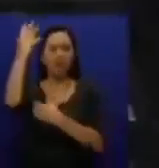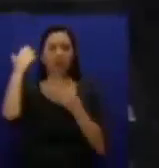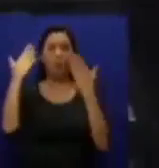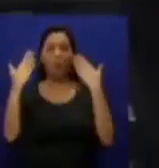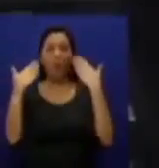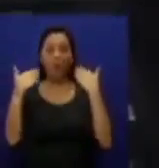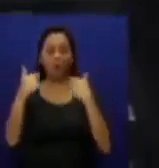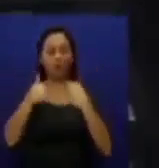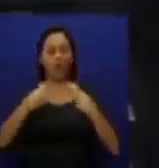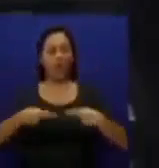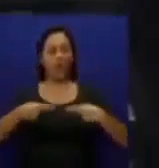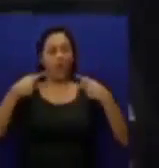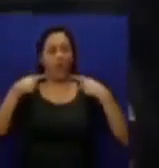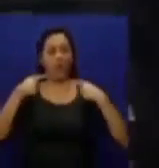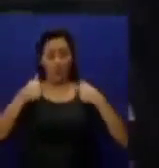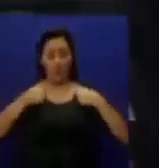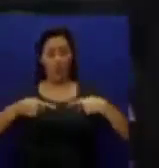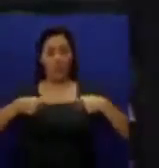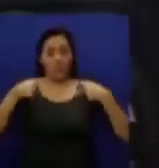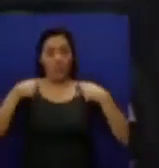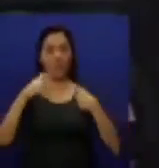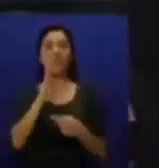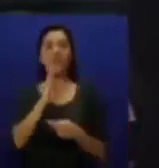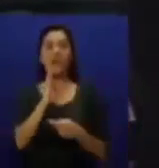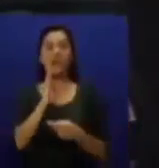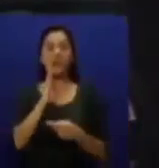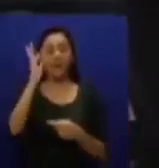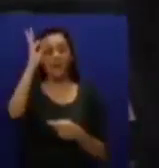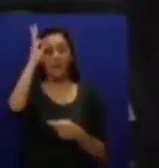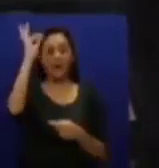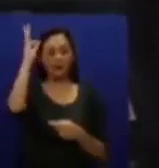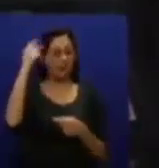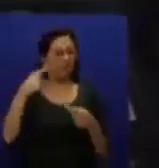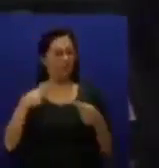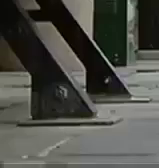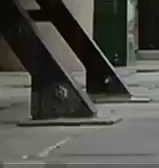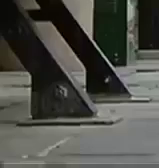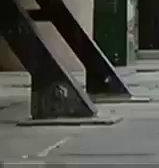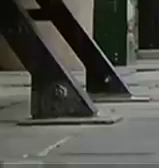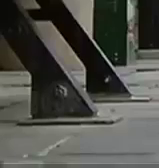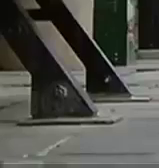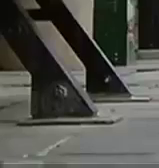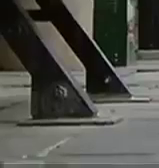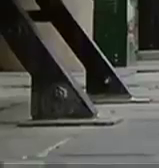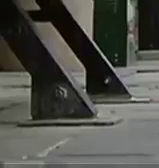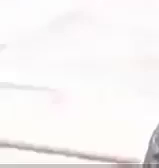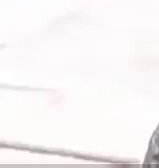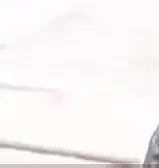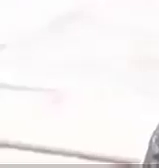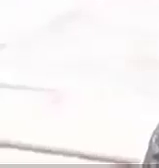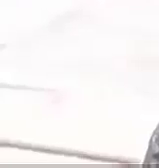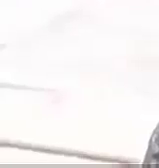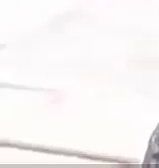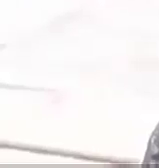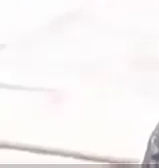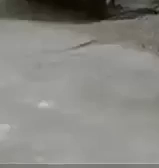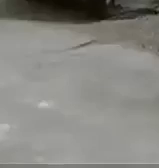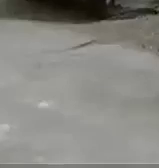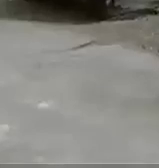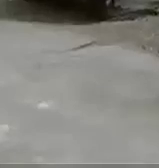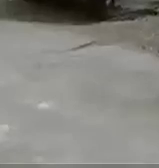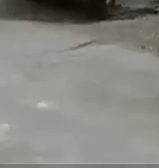A propósito de las declaraciones del presidente en el conversatorio de medios sobre las esculturas en la calle Panamá en la ciudad de Guayaquil,